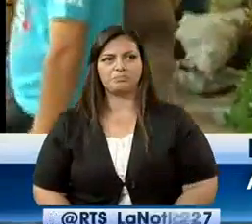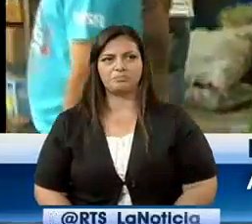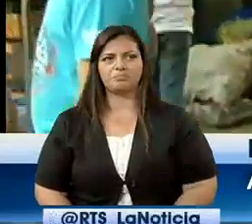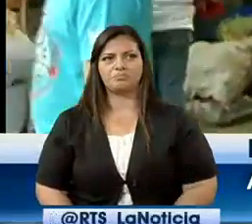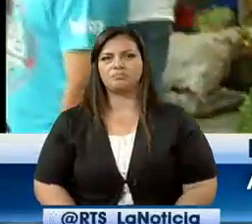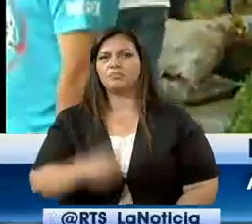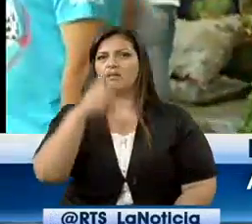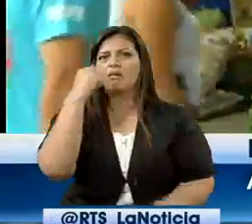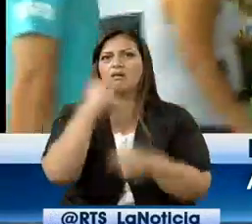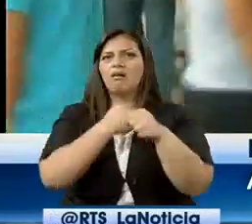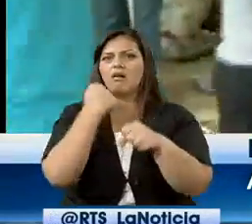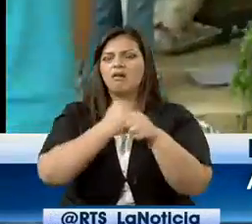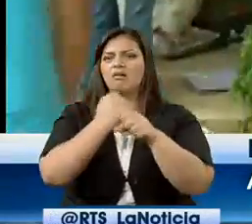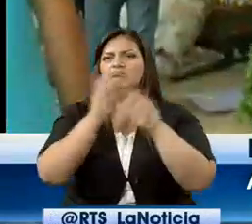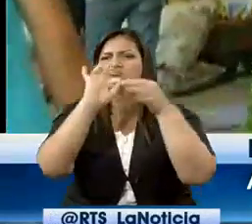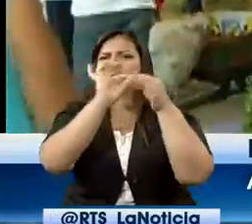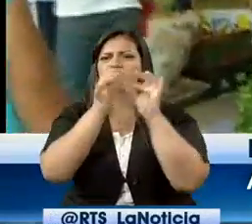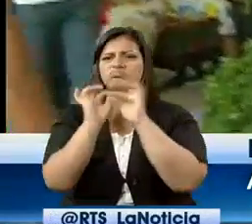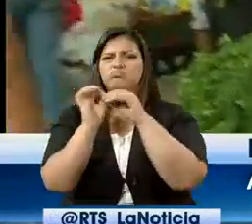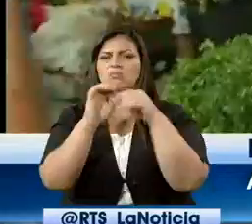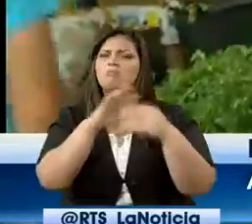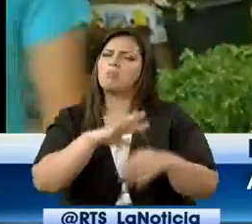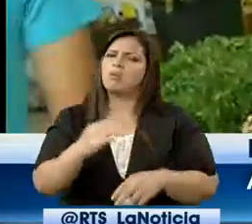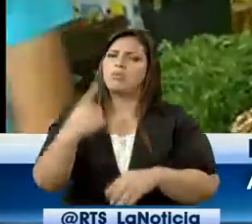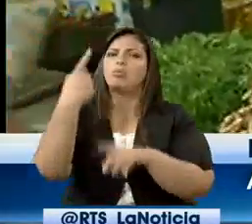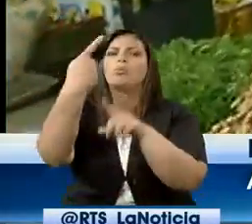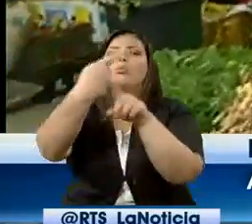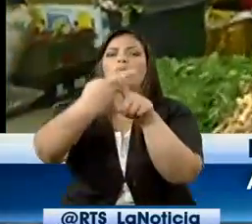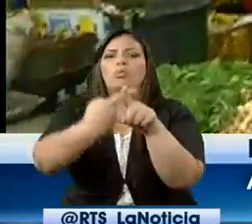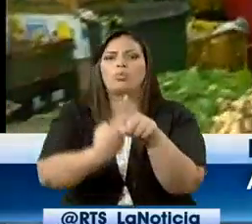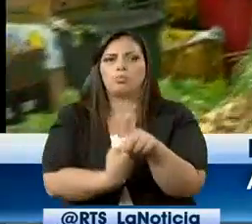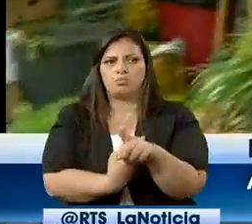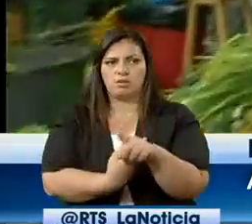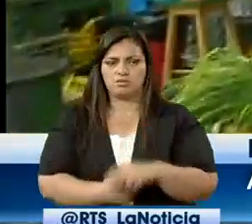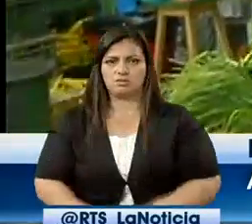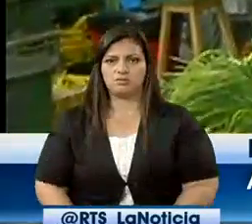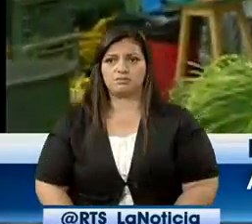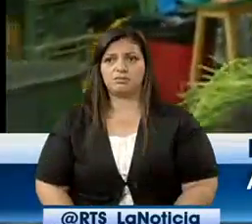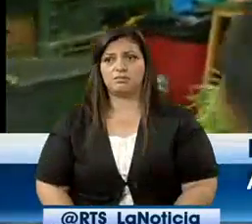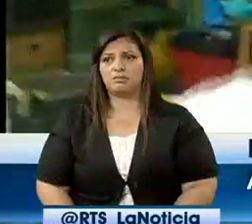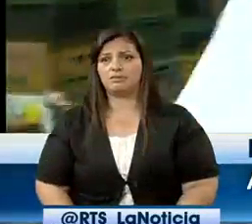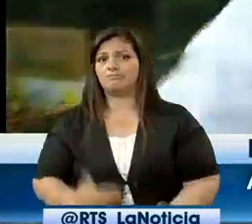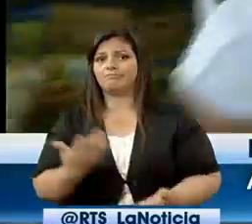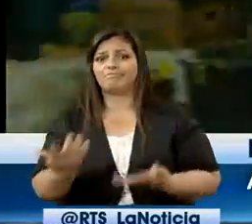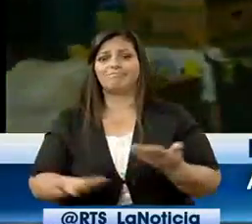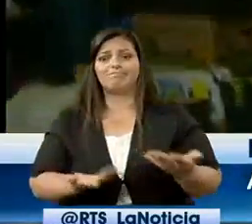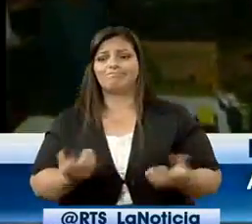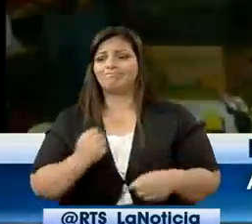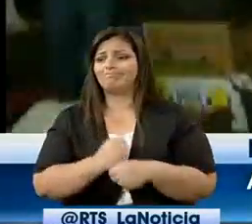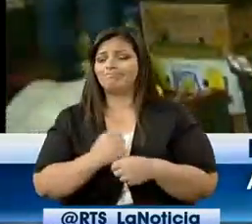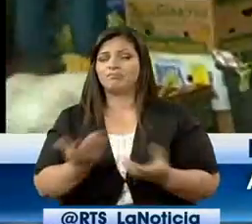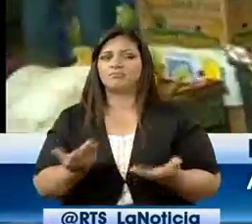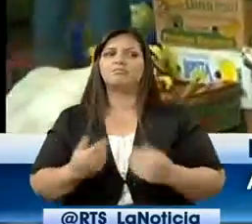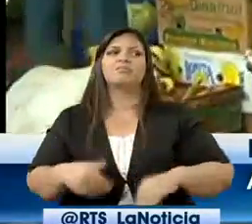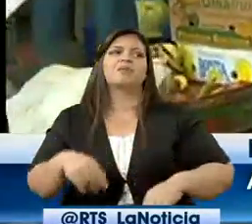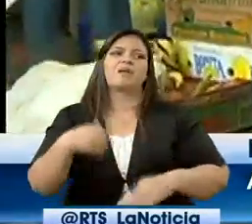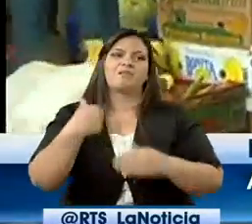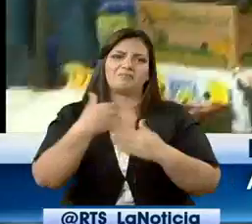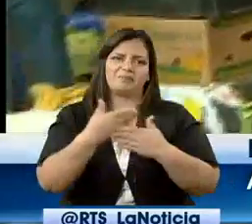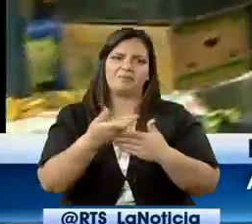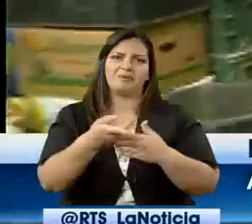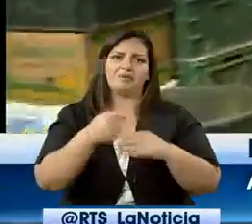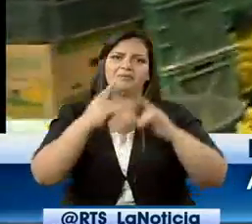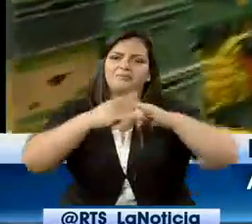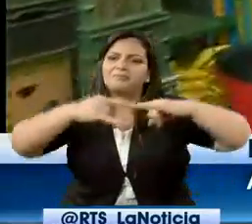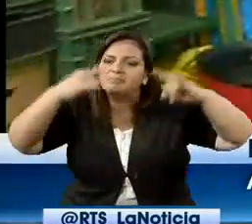demorarán aproximadamente un mes. Lapso en el que los comerciantes permanecerán acá en los exteriores y ya escucharon, quizás con la